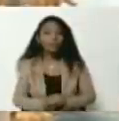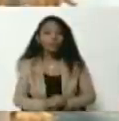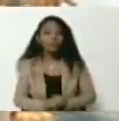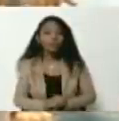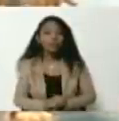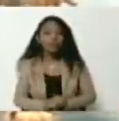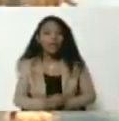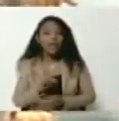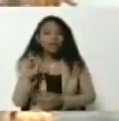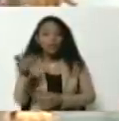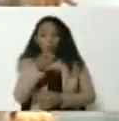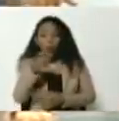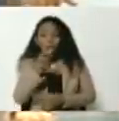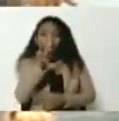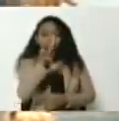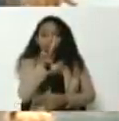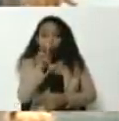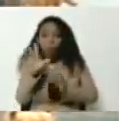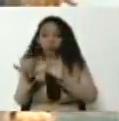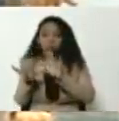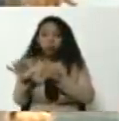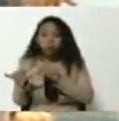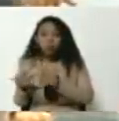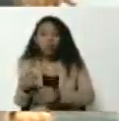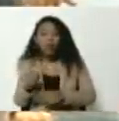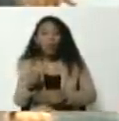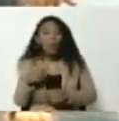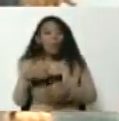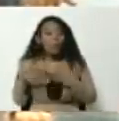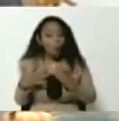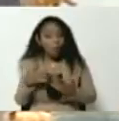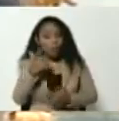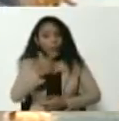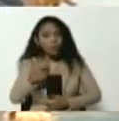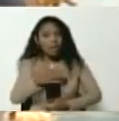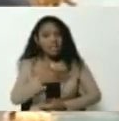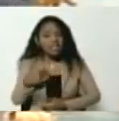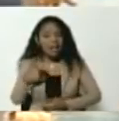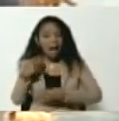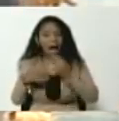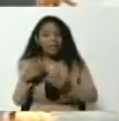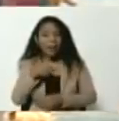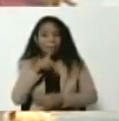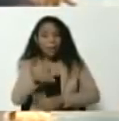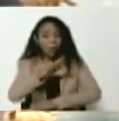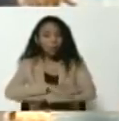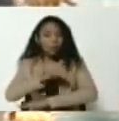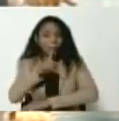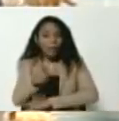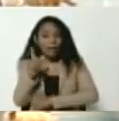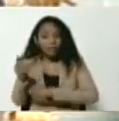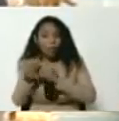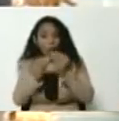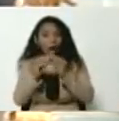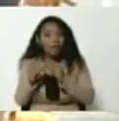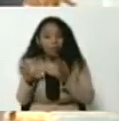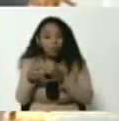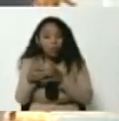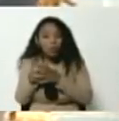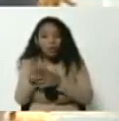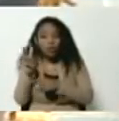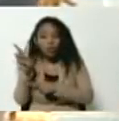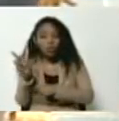se buscaron a 2 delincuentes. Cuando un delincuente quiere cometer un gran delito, pues conforma una banda. Y se buscó a